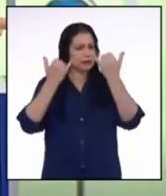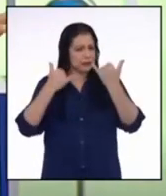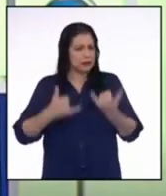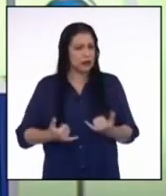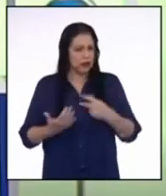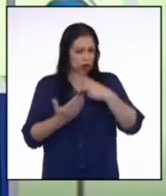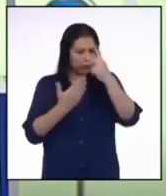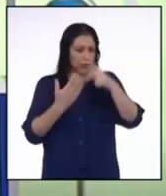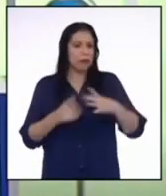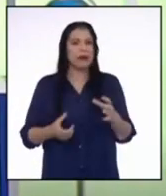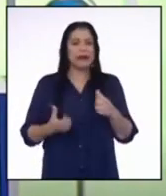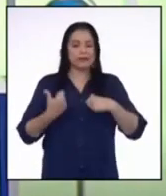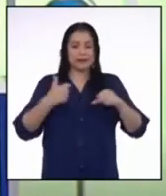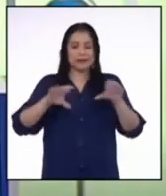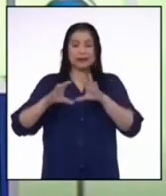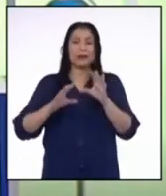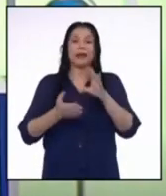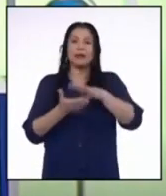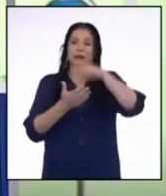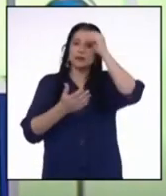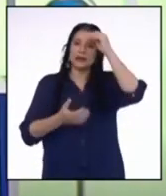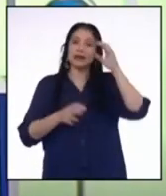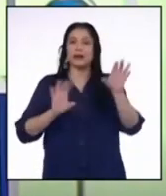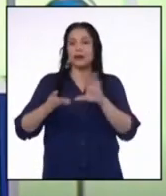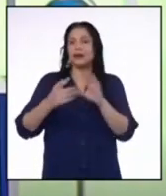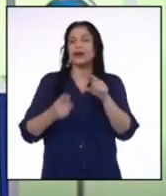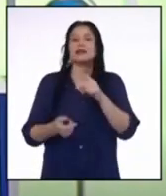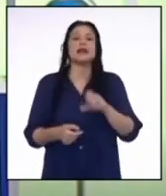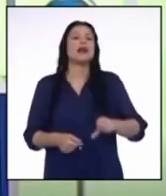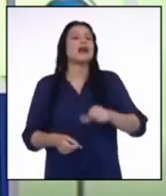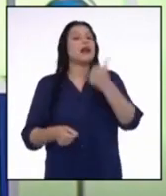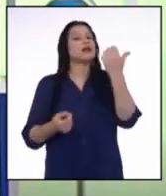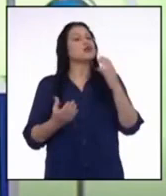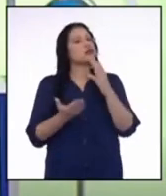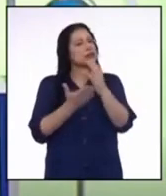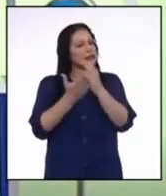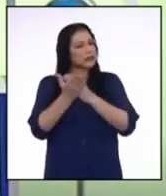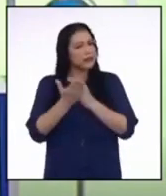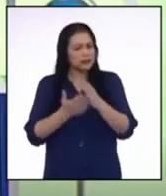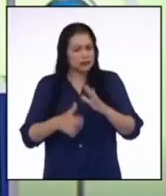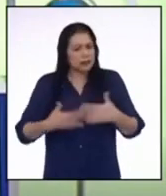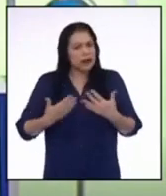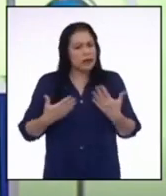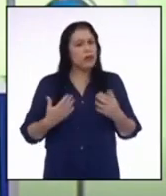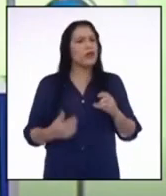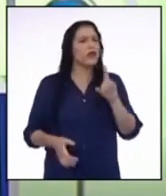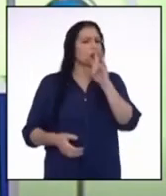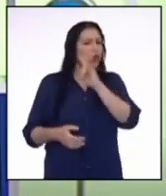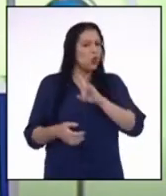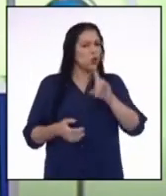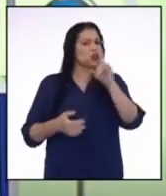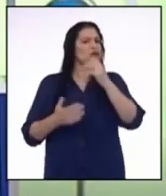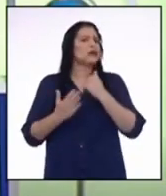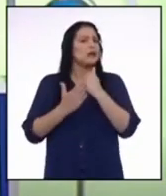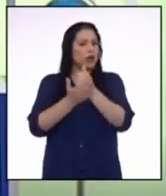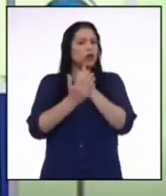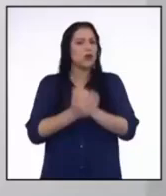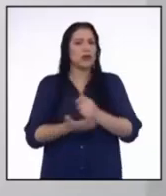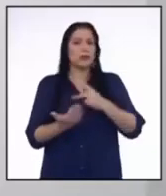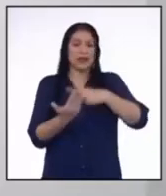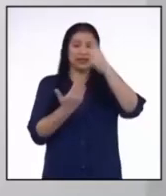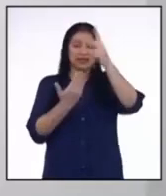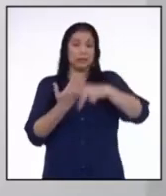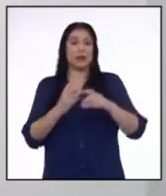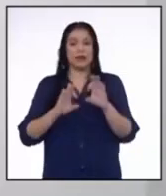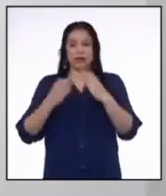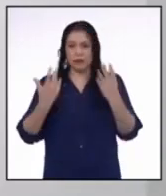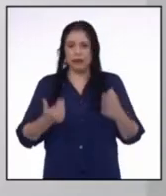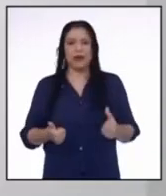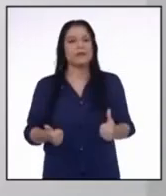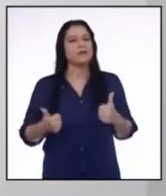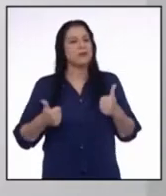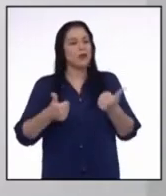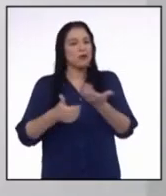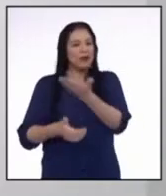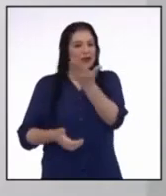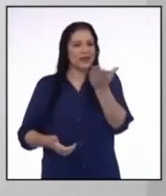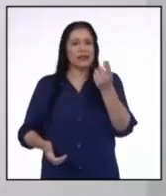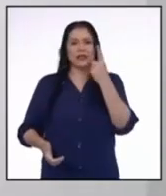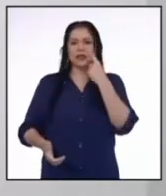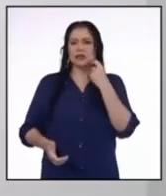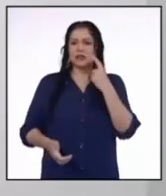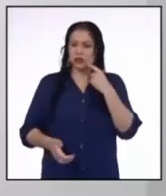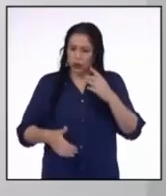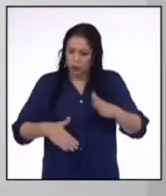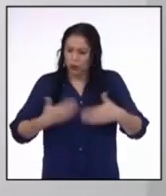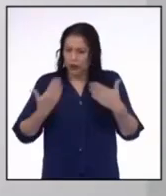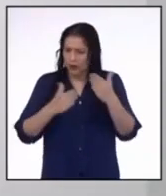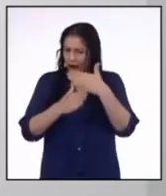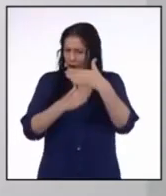las actividades de aprendizaje que realizarán en las otras áreas y que servirán para elaborar este gran plan. Chicos y chicas,